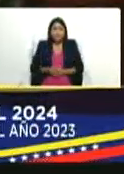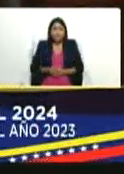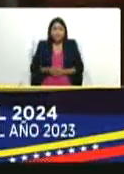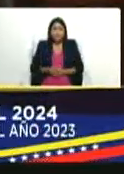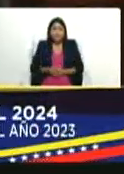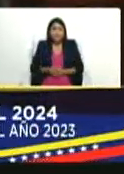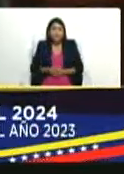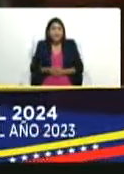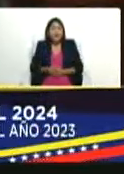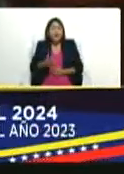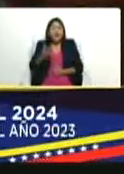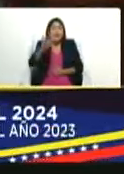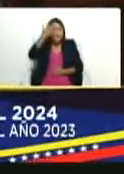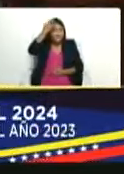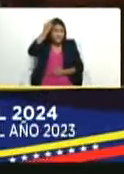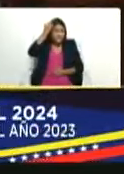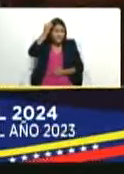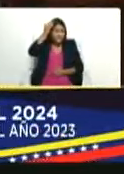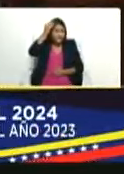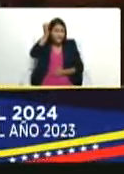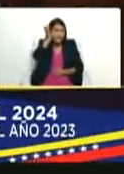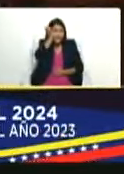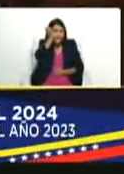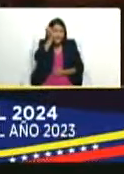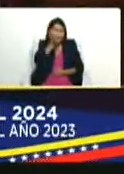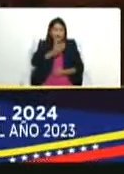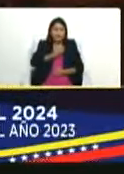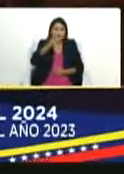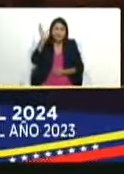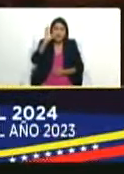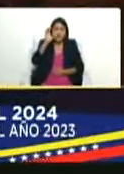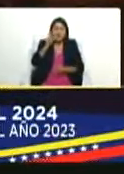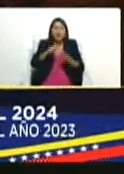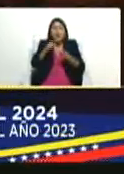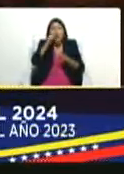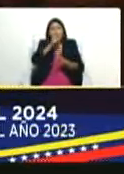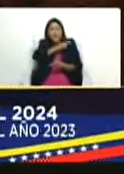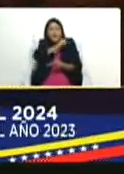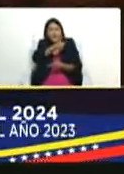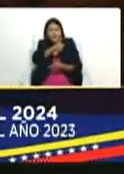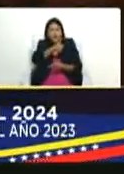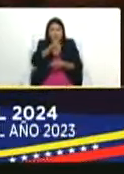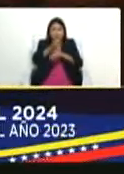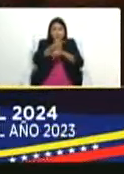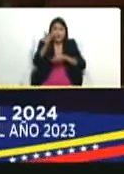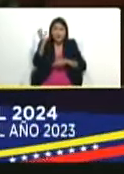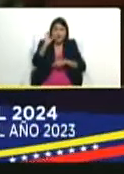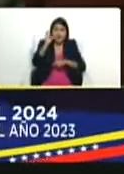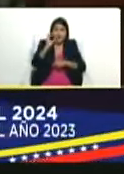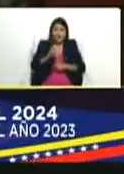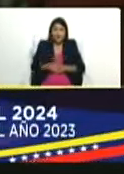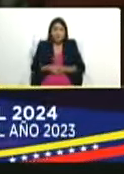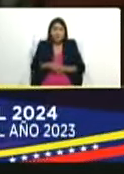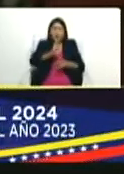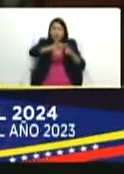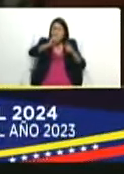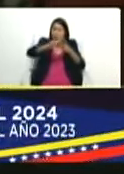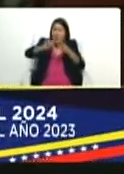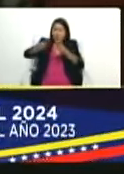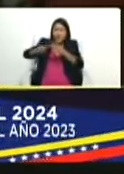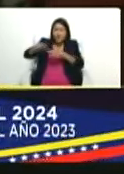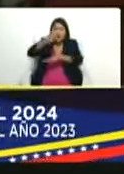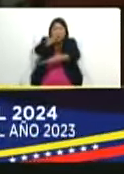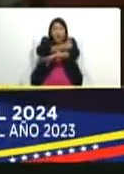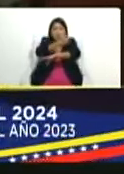Carmen Meléndez, alcaldesa de Caracas. Naúm Fernández, jefe de gobierno de Caracas. Demás autoridades del